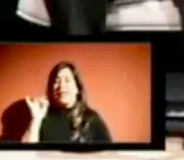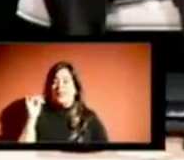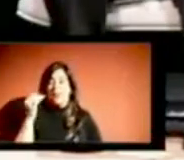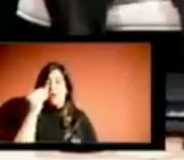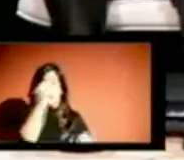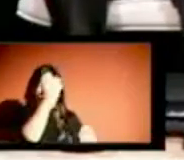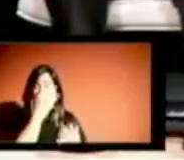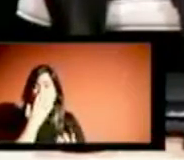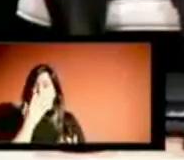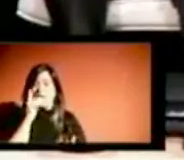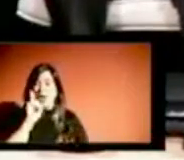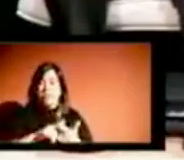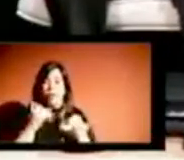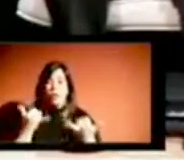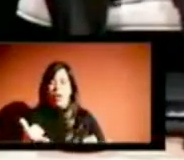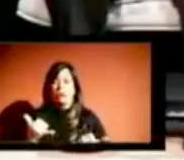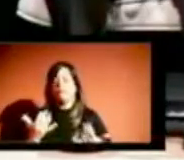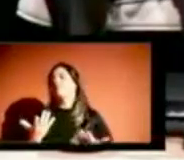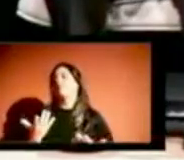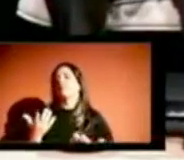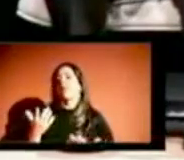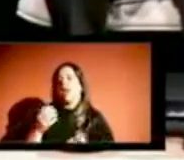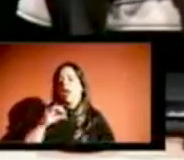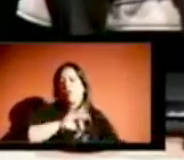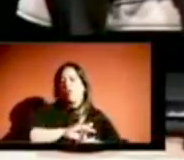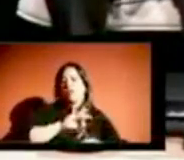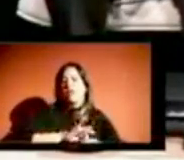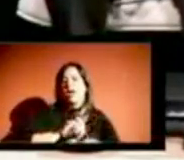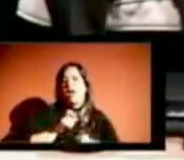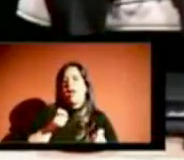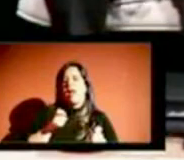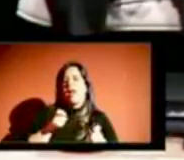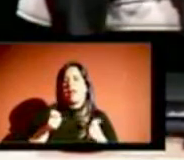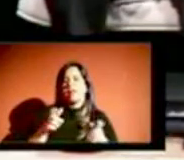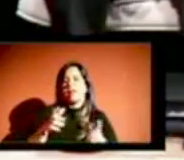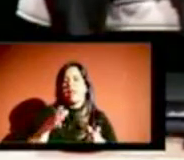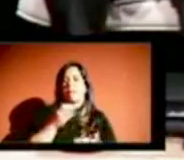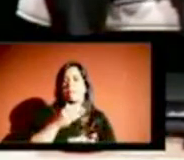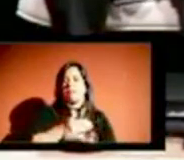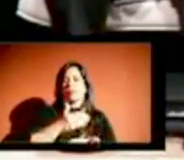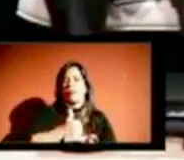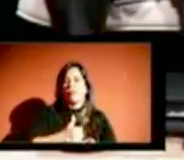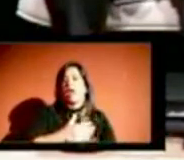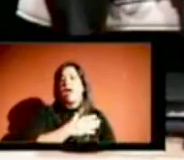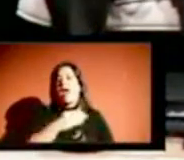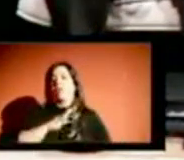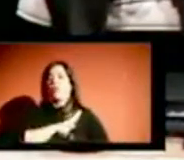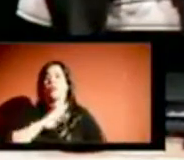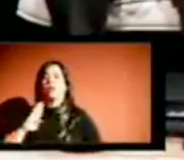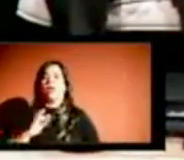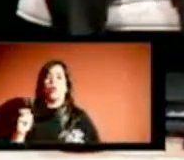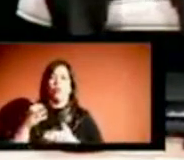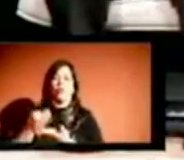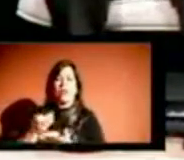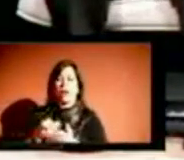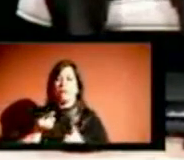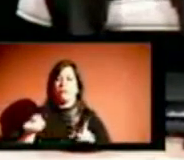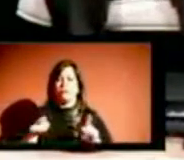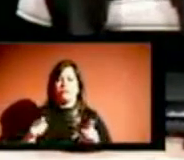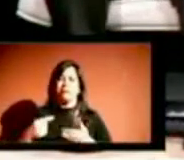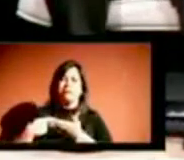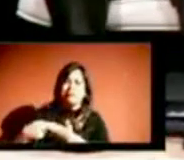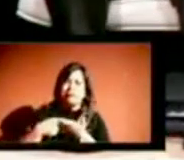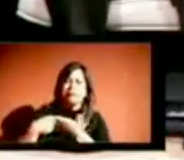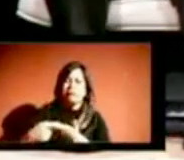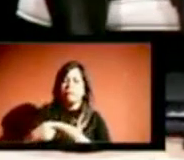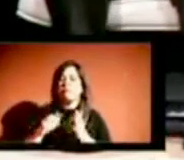tengo es que hubo un intercambio entre la Oficina de Gerencia y Presupuesto y la Junta de Supervisión Fiscal en